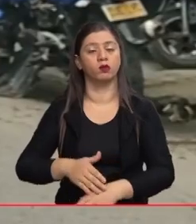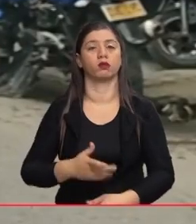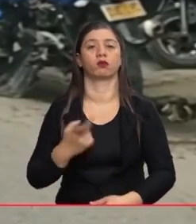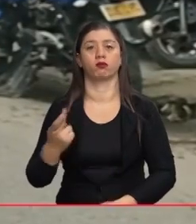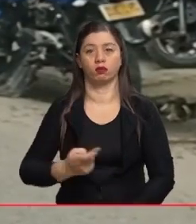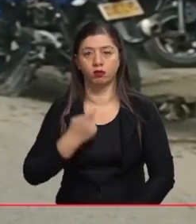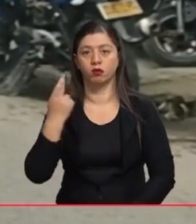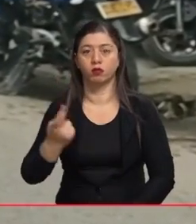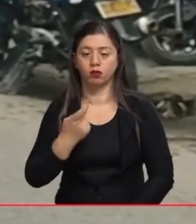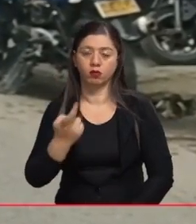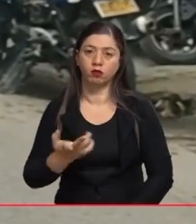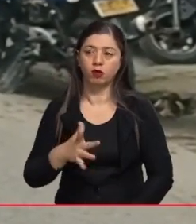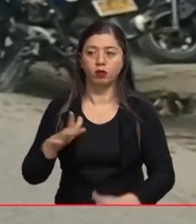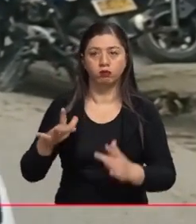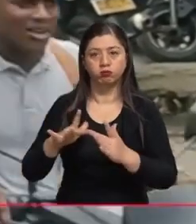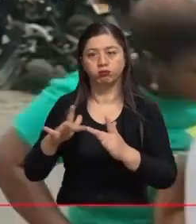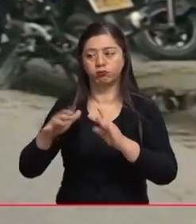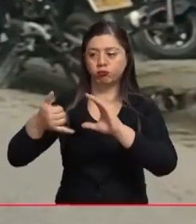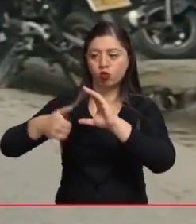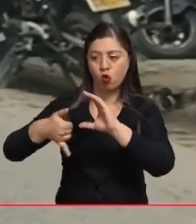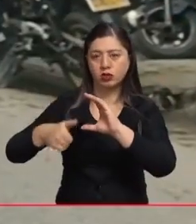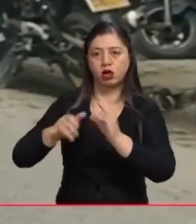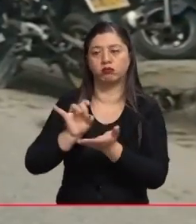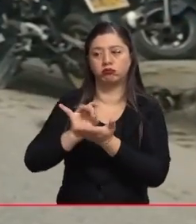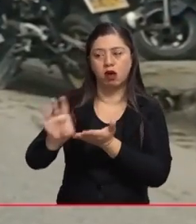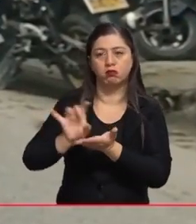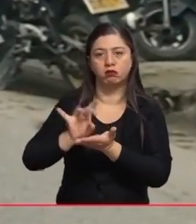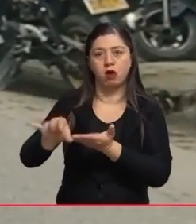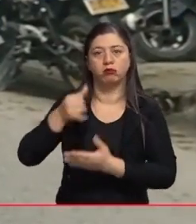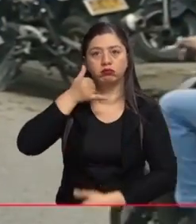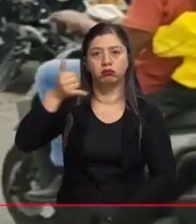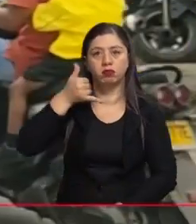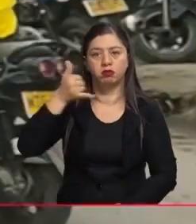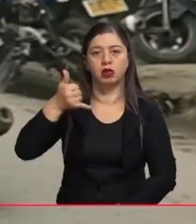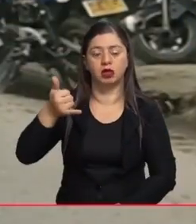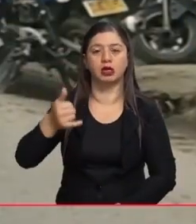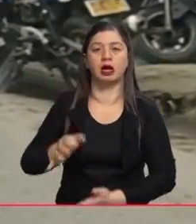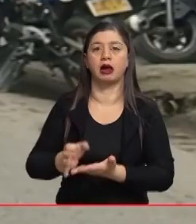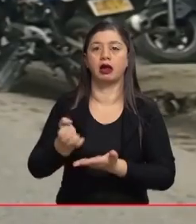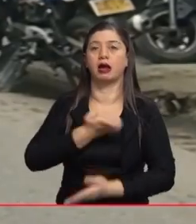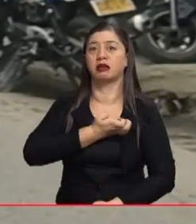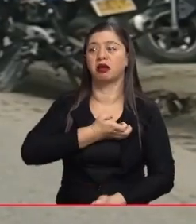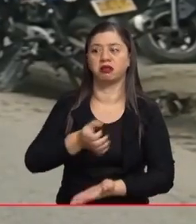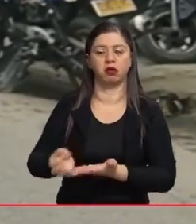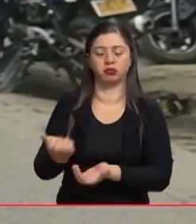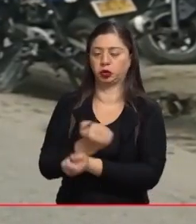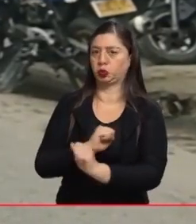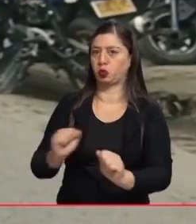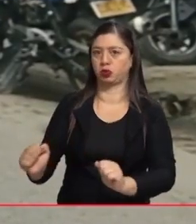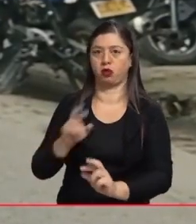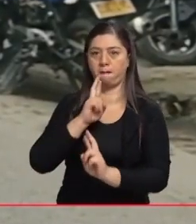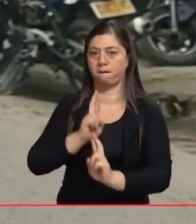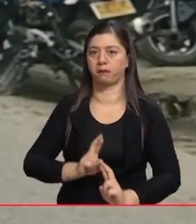hemos tratado de contactar vía WhatsApp, mensajes de WhatsApp y vía telefónica al alcalde de Río Sucio y ha sido imposible.